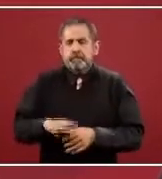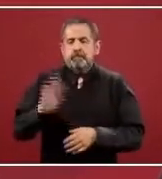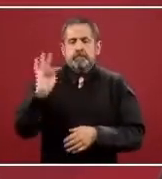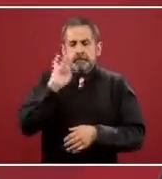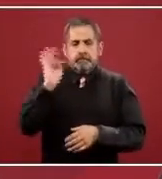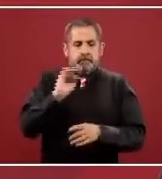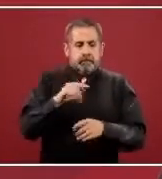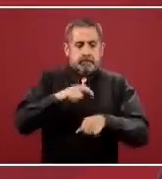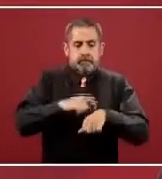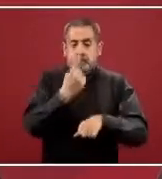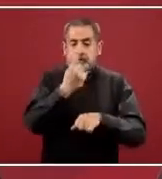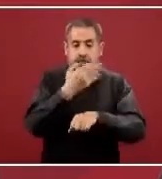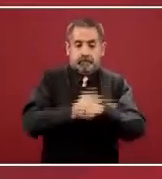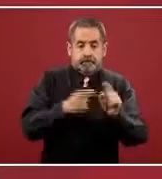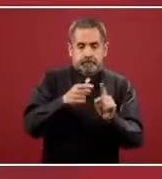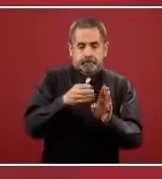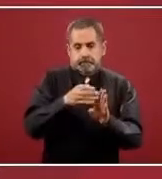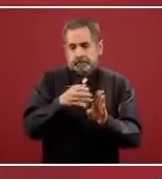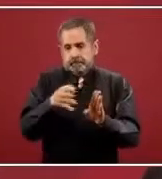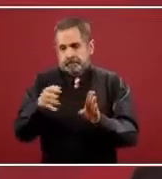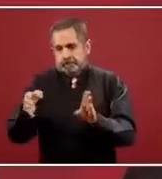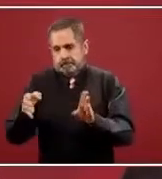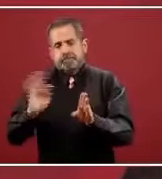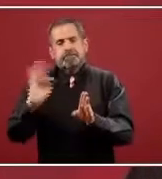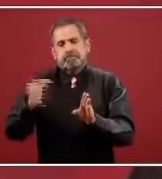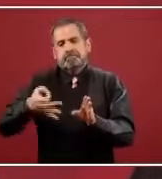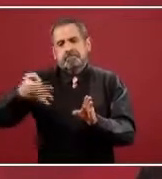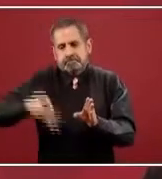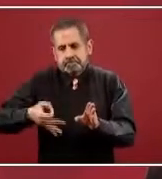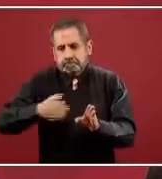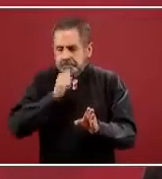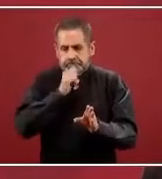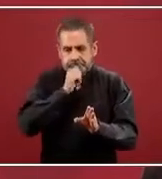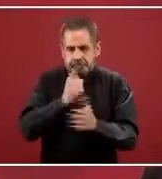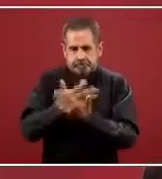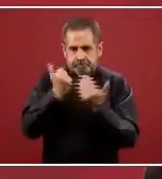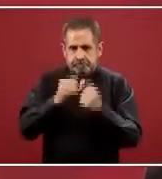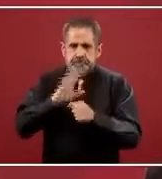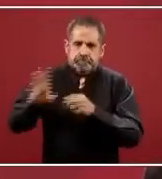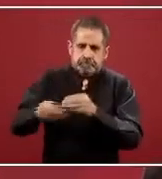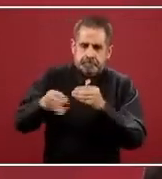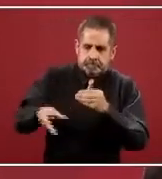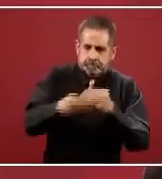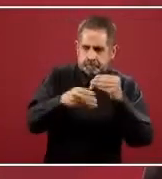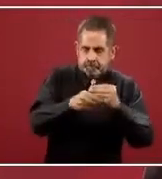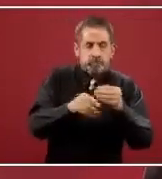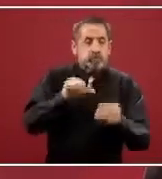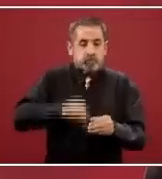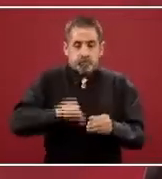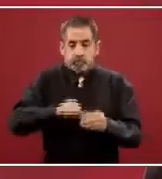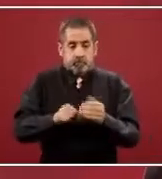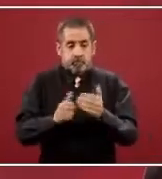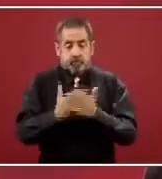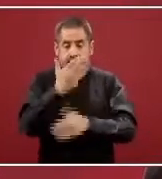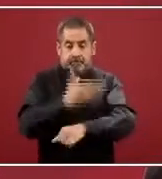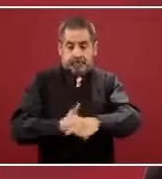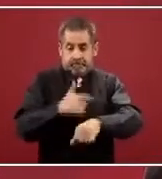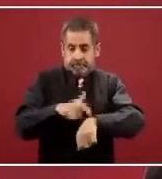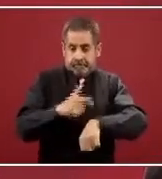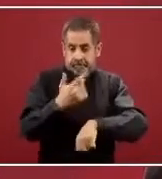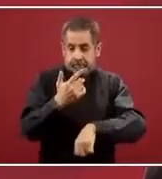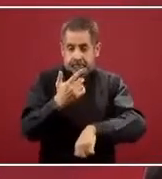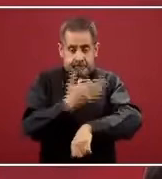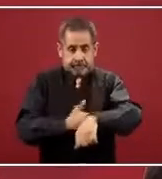muchos casos sospechosos o inclusive casos confirmados que en su momento se van sumando en el transcurso de la tarde. Verificamos